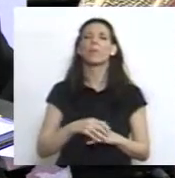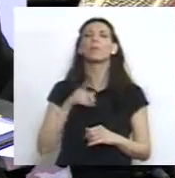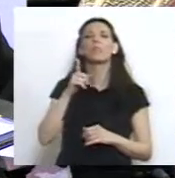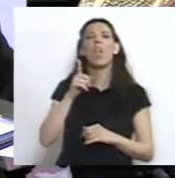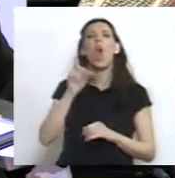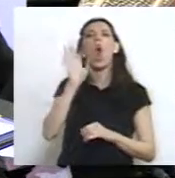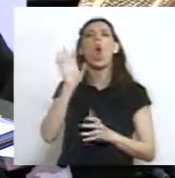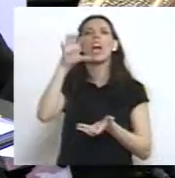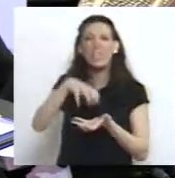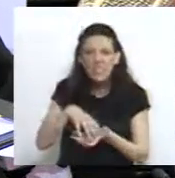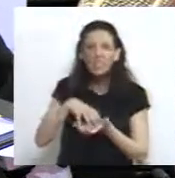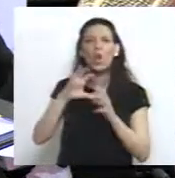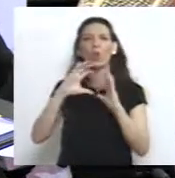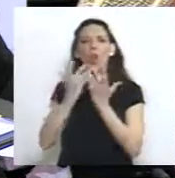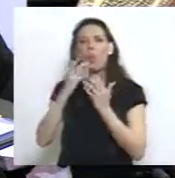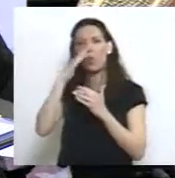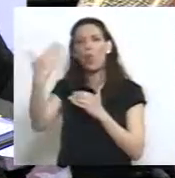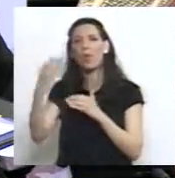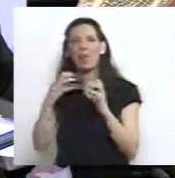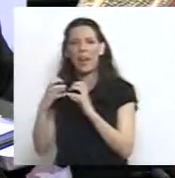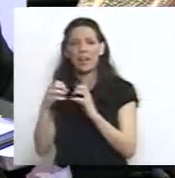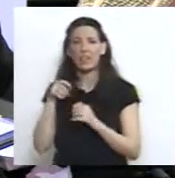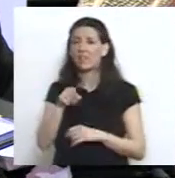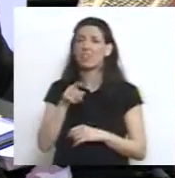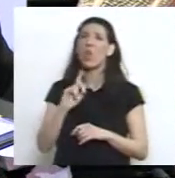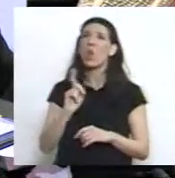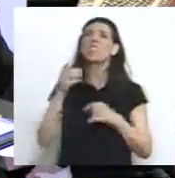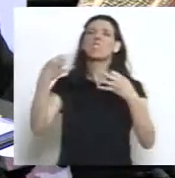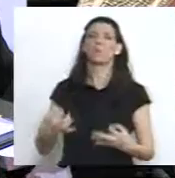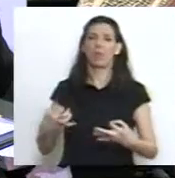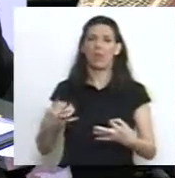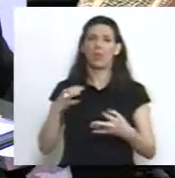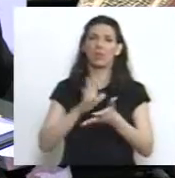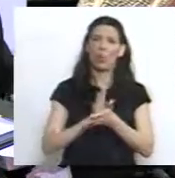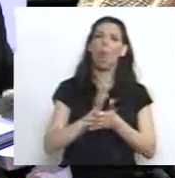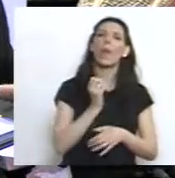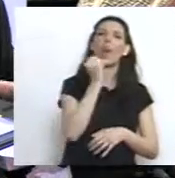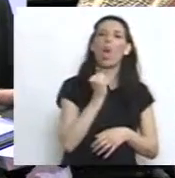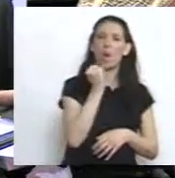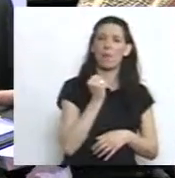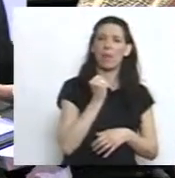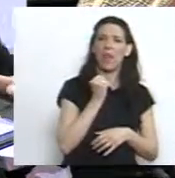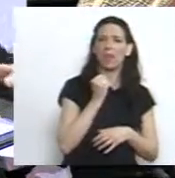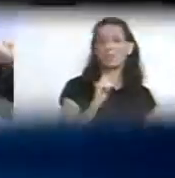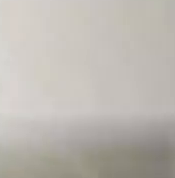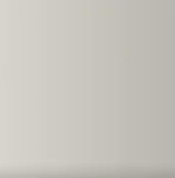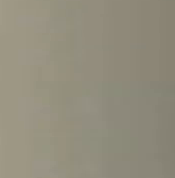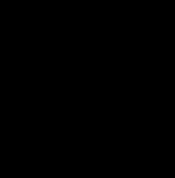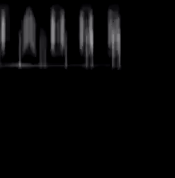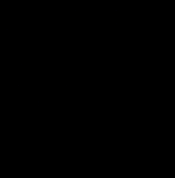reorganización del mundo post-crisis no es un contexto internacional favorable para las economías de tamaño medio. Gracias, Presidenta.